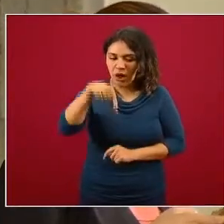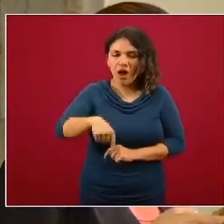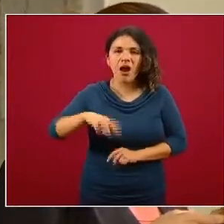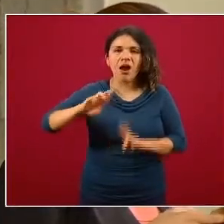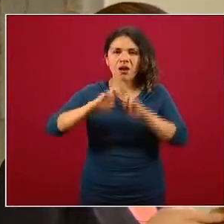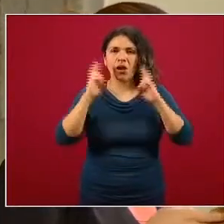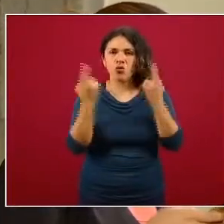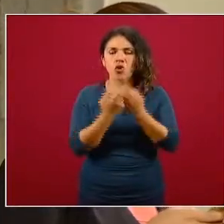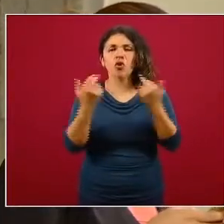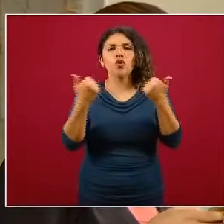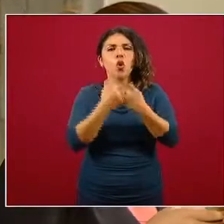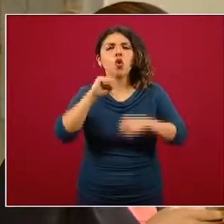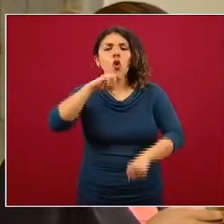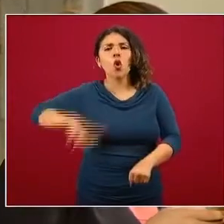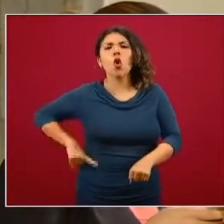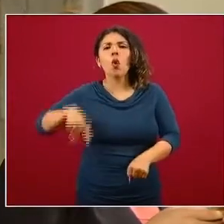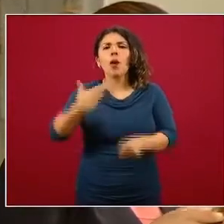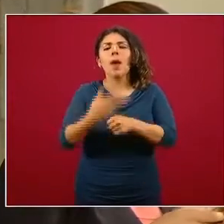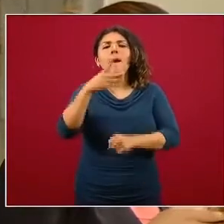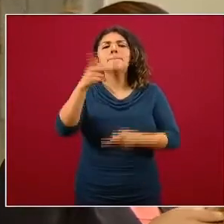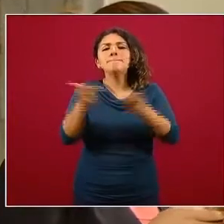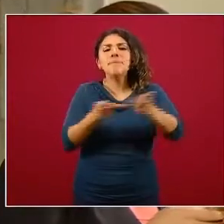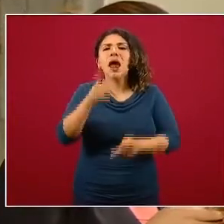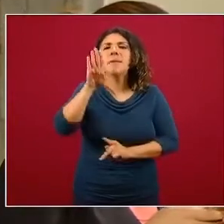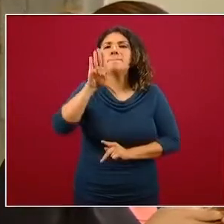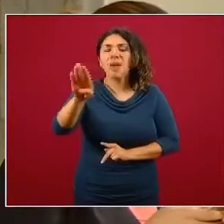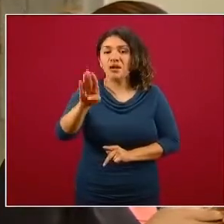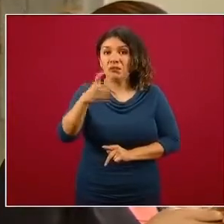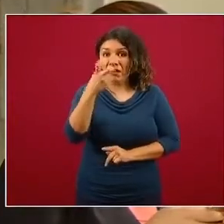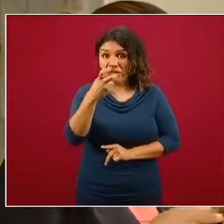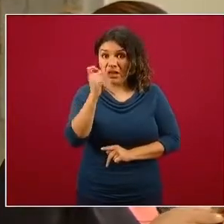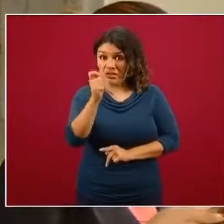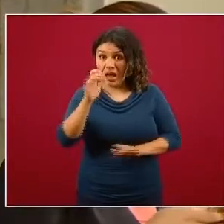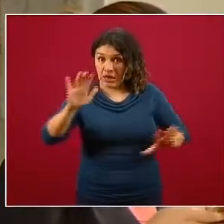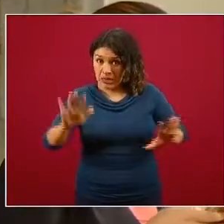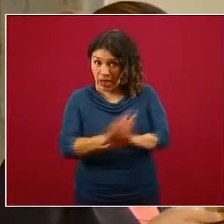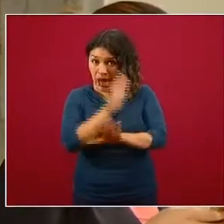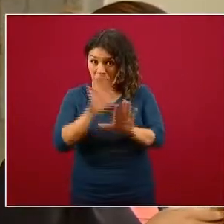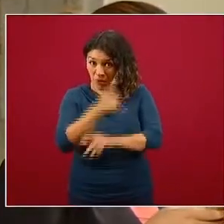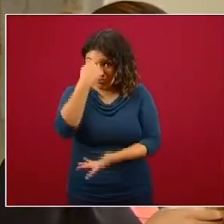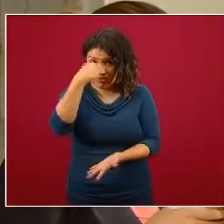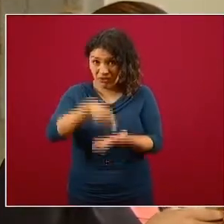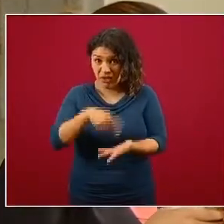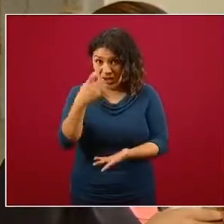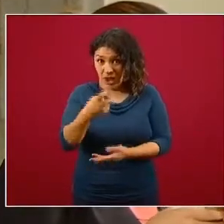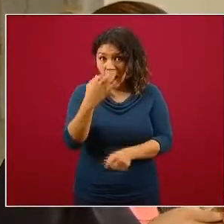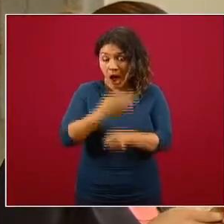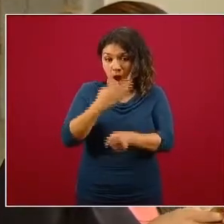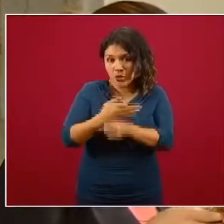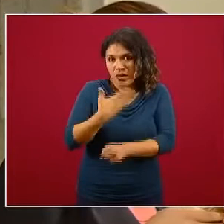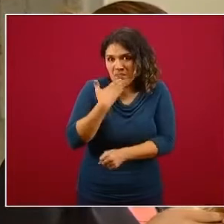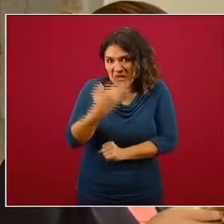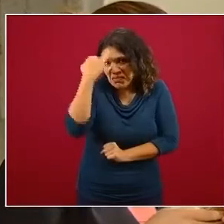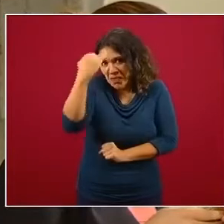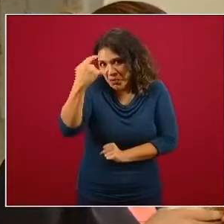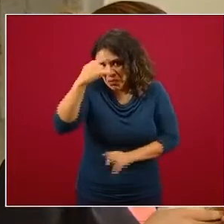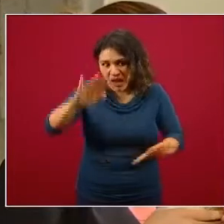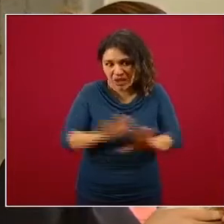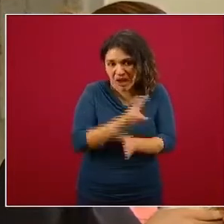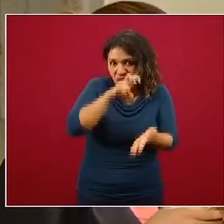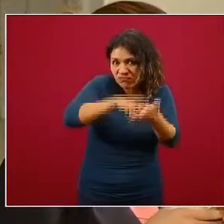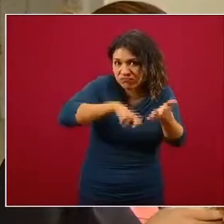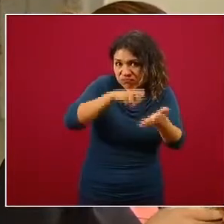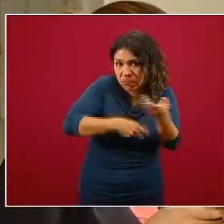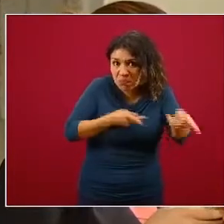gobernadores de un plan B. ¿Ese plan B es modificar la estrategia? ¿Cree usted que es momento de modificar la